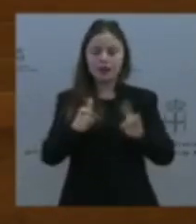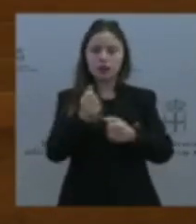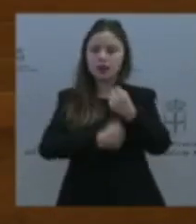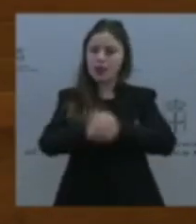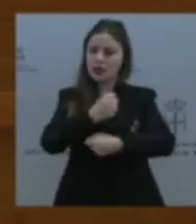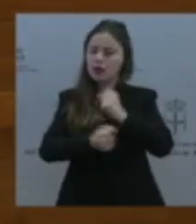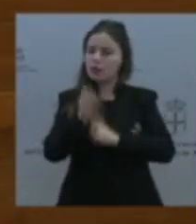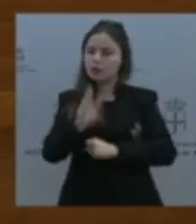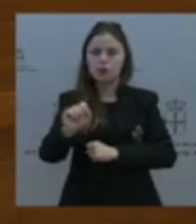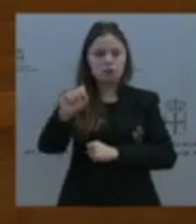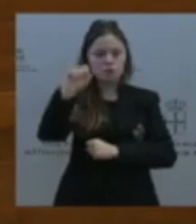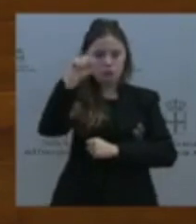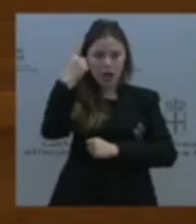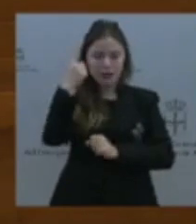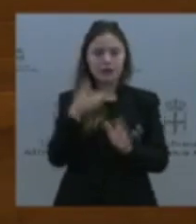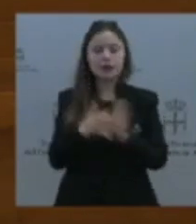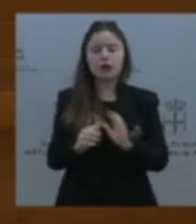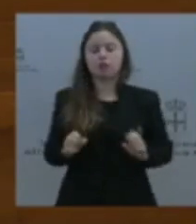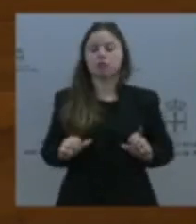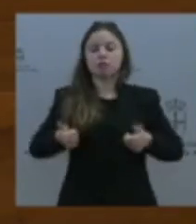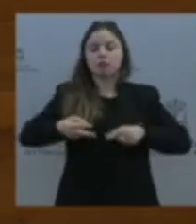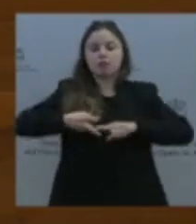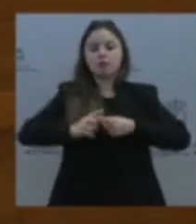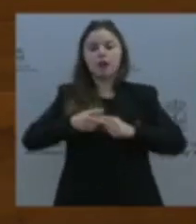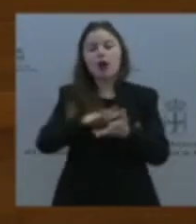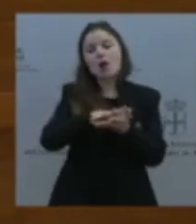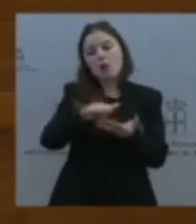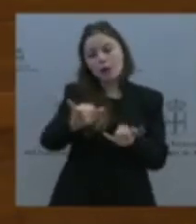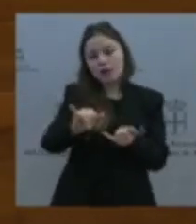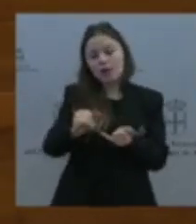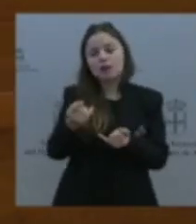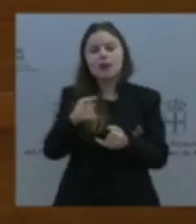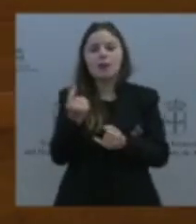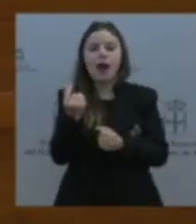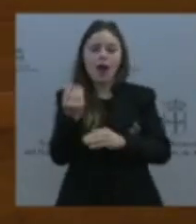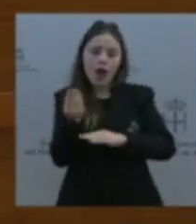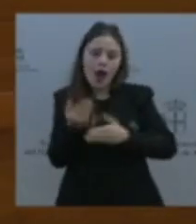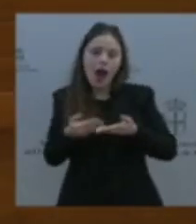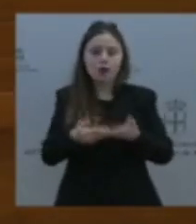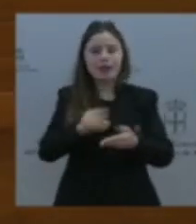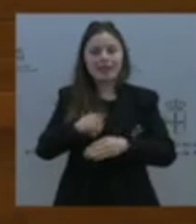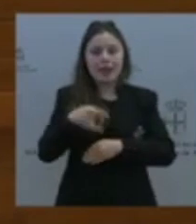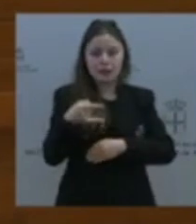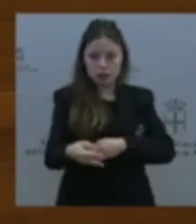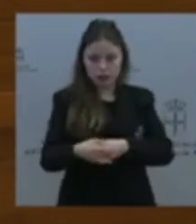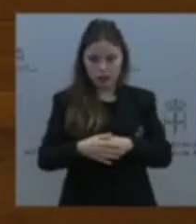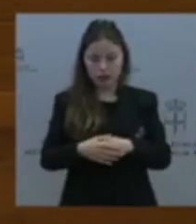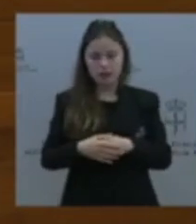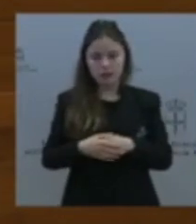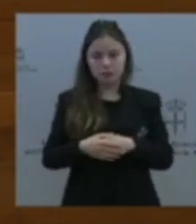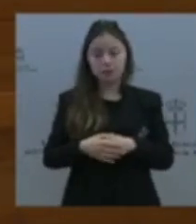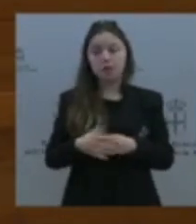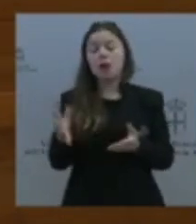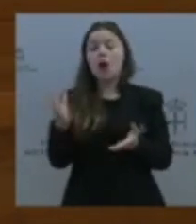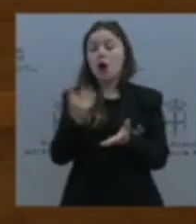marcha mecanismos de compensación y ayudas extraordinarias. Vuelve a ser hoy el momento de que esta